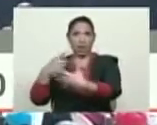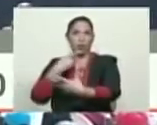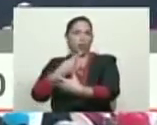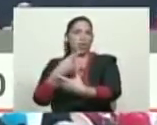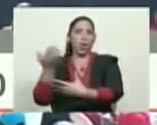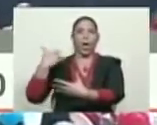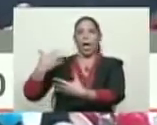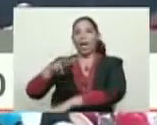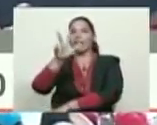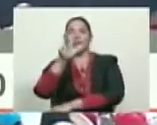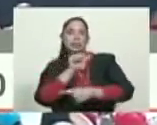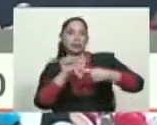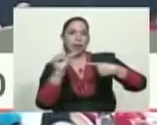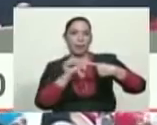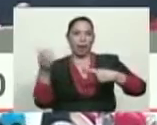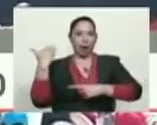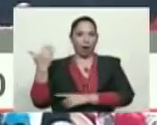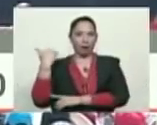hace 3 semanas,